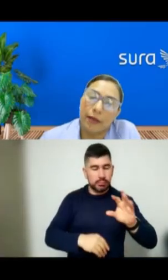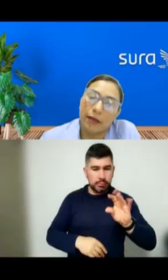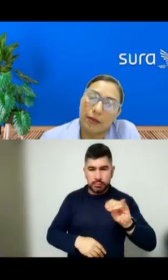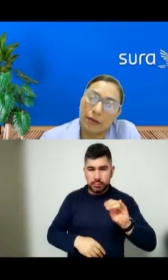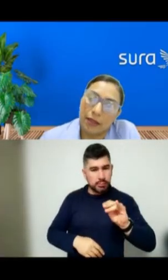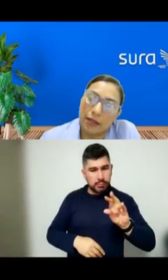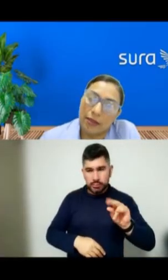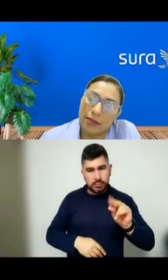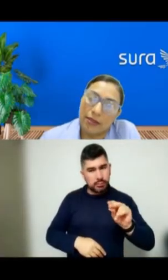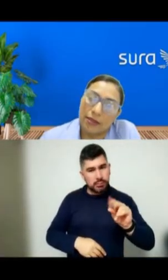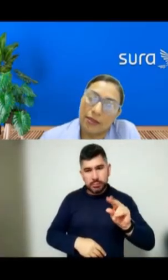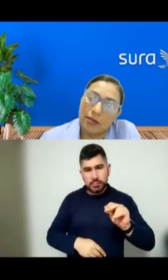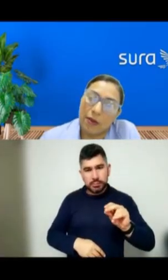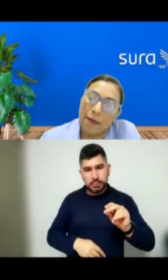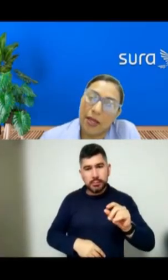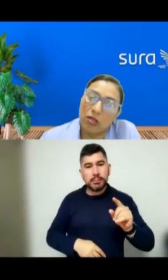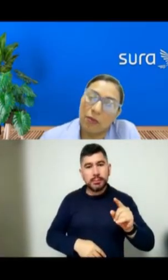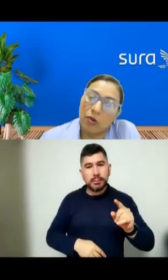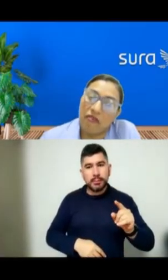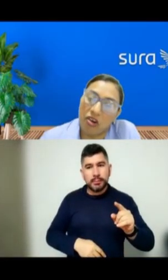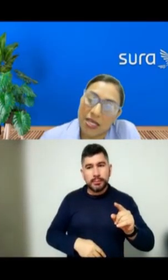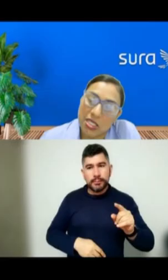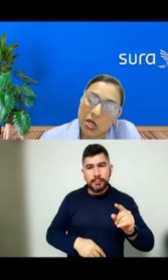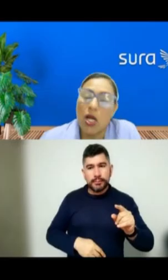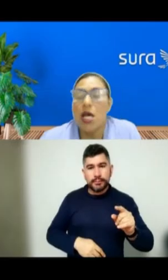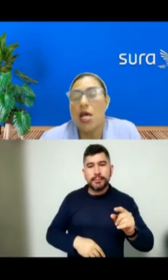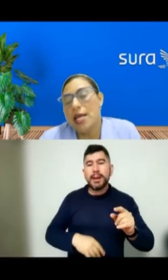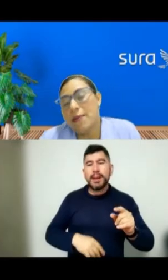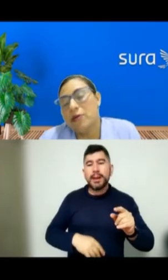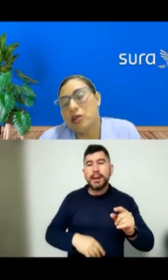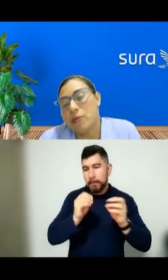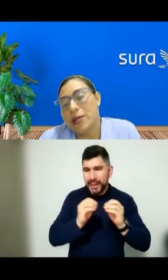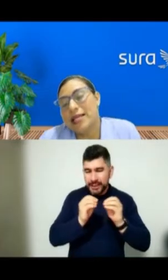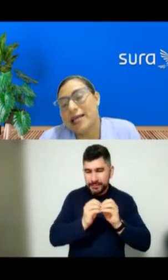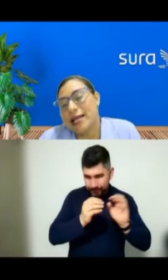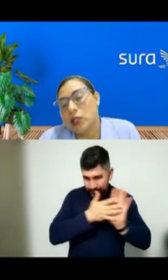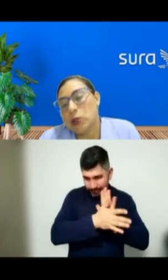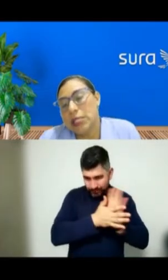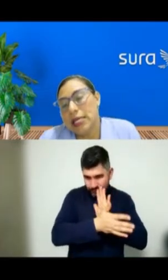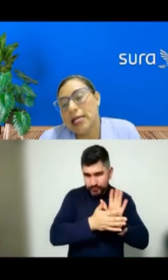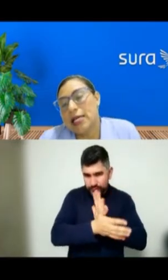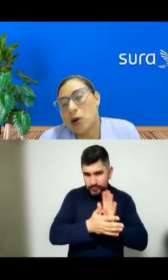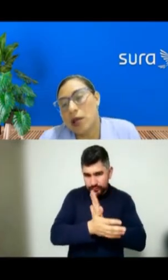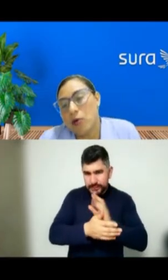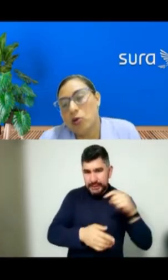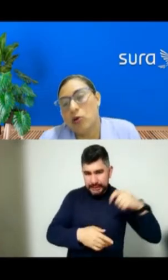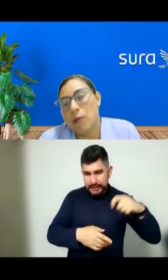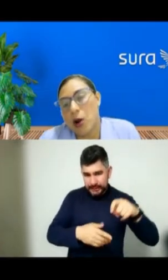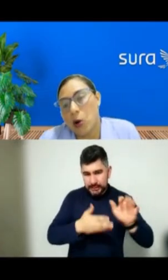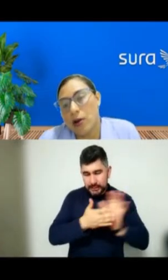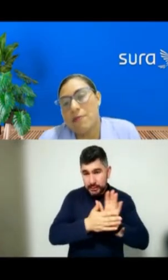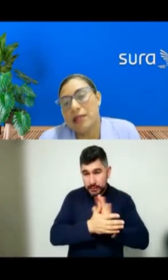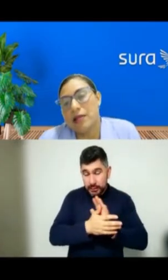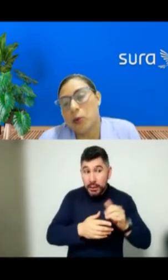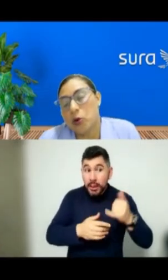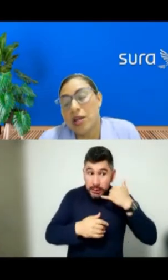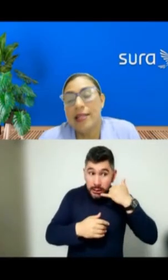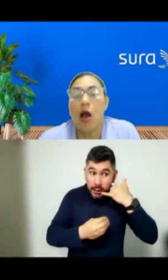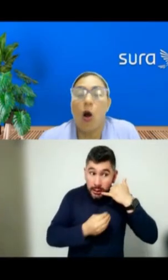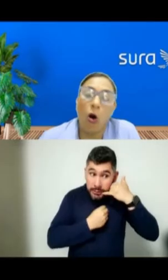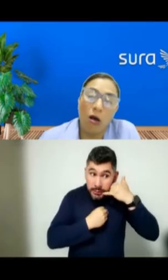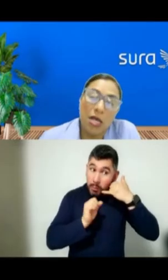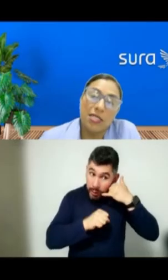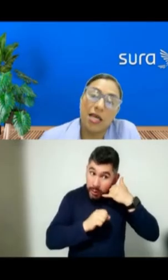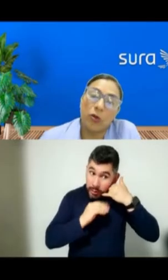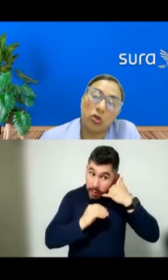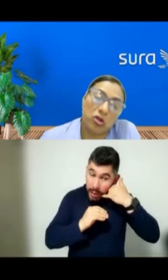de nos van a pedir otro tipo de información y posteriormente hasta que no nos digan que colguemos, no vamos a colgar, mantengámonos